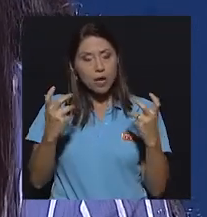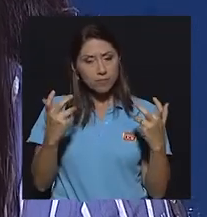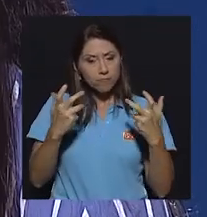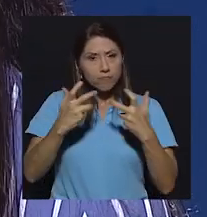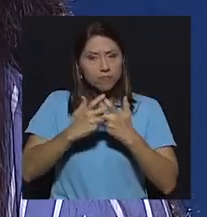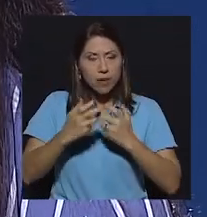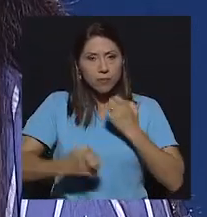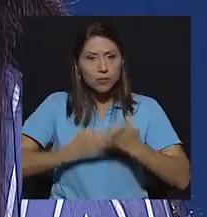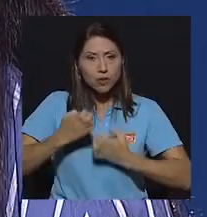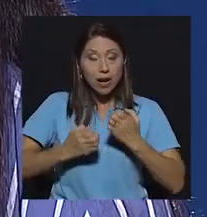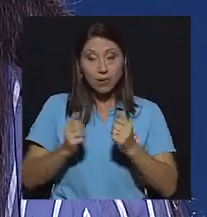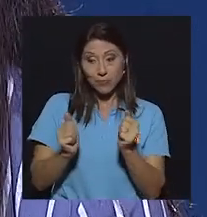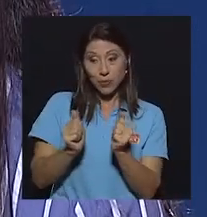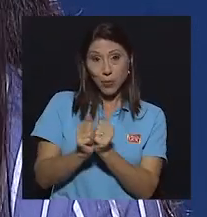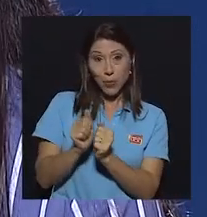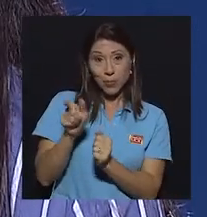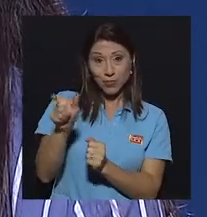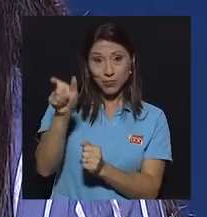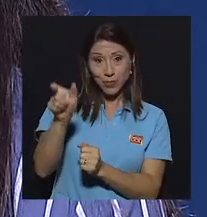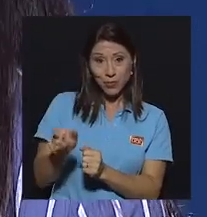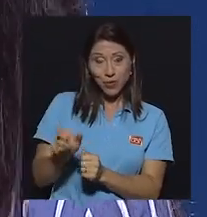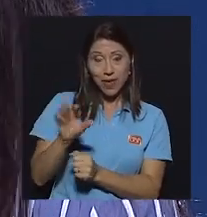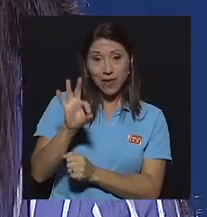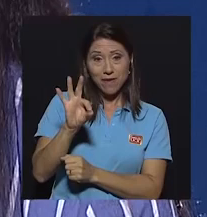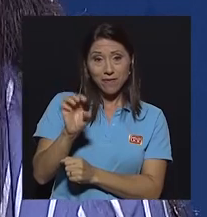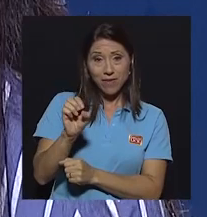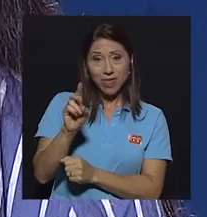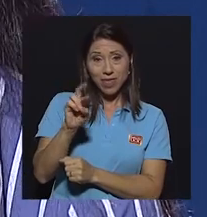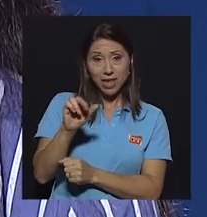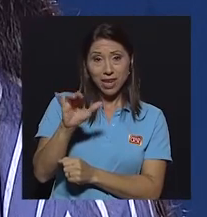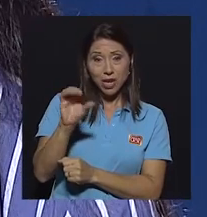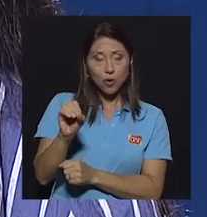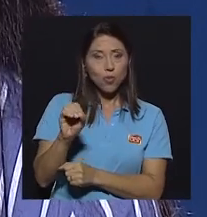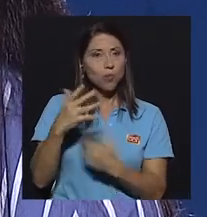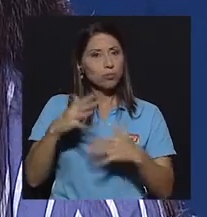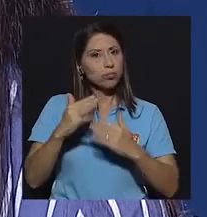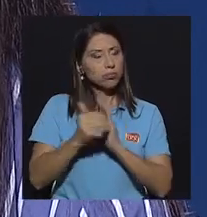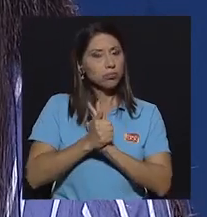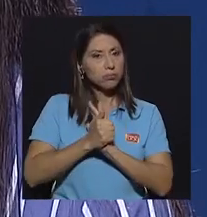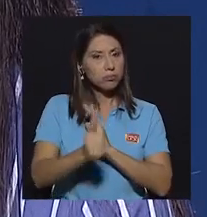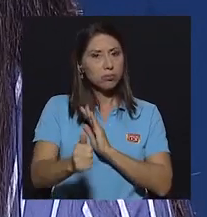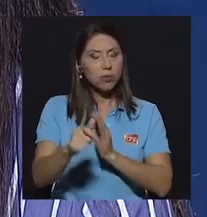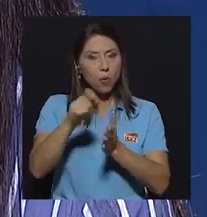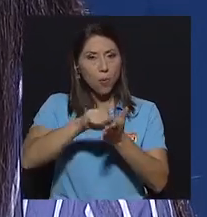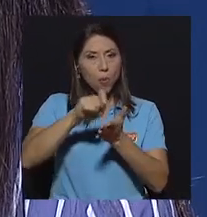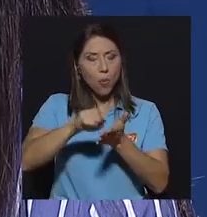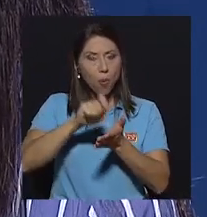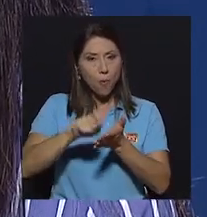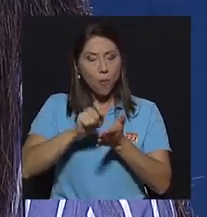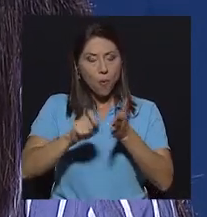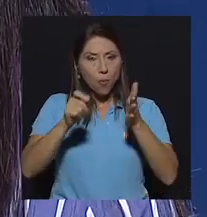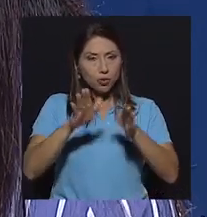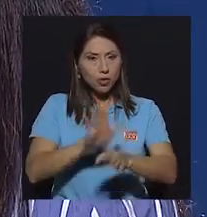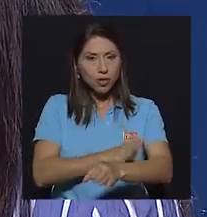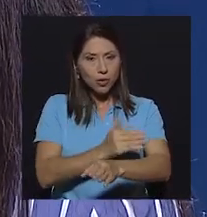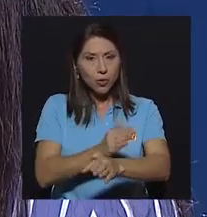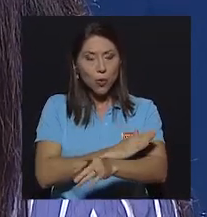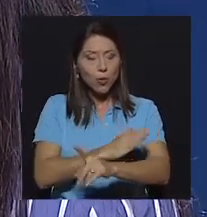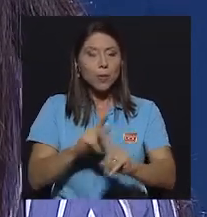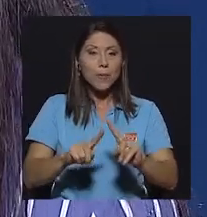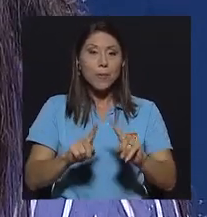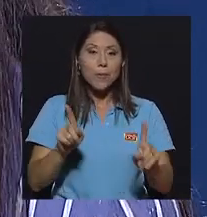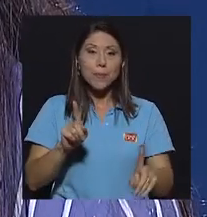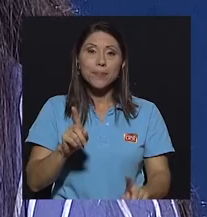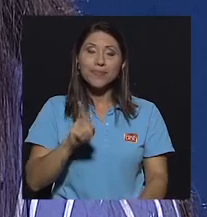Con Federico, él creo que tiene no solo un gran talento como compositor, pero realmente